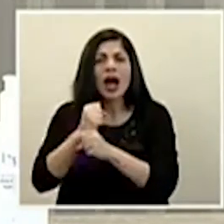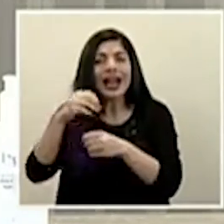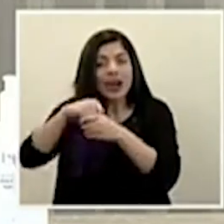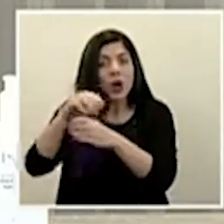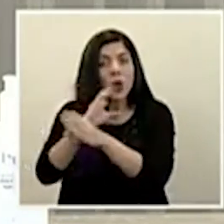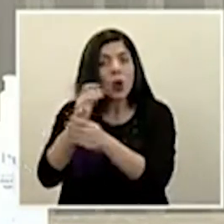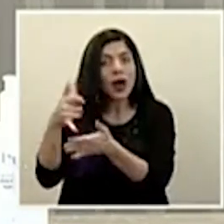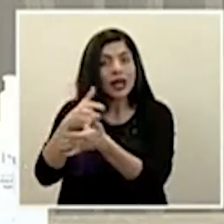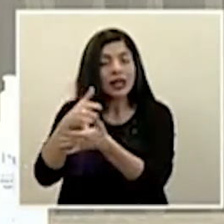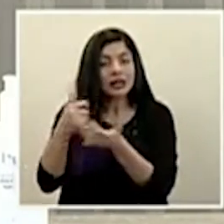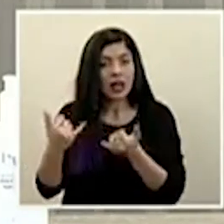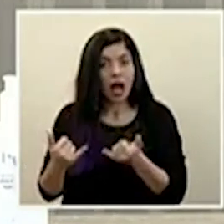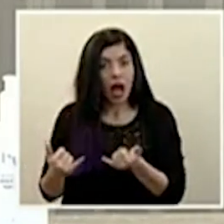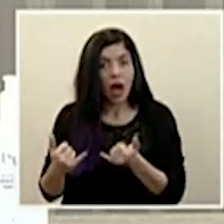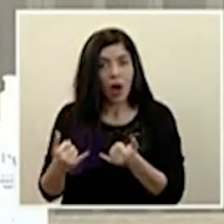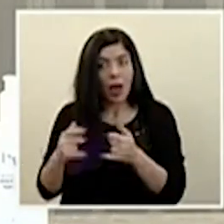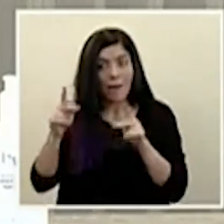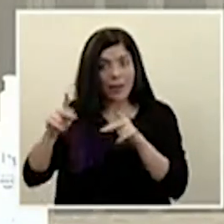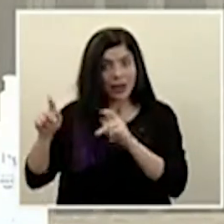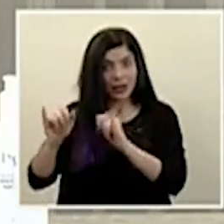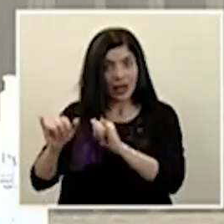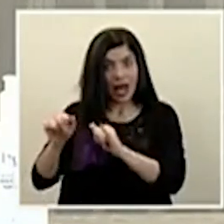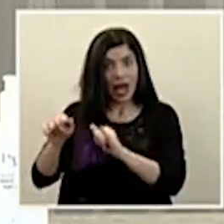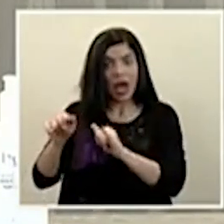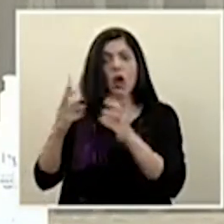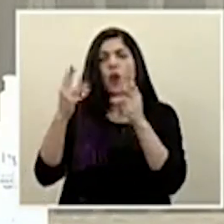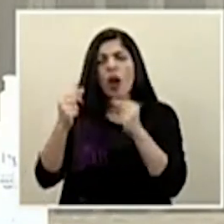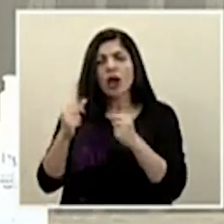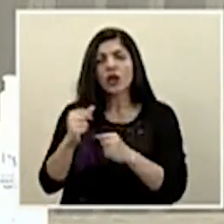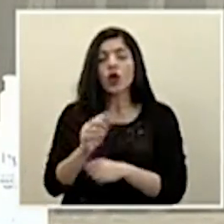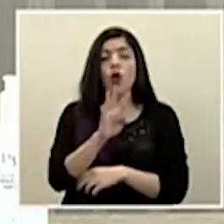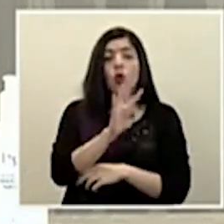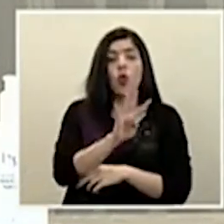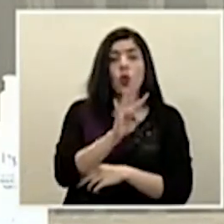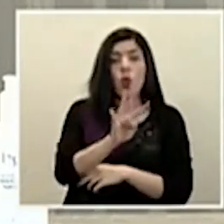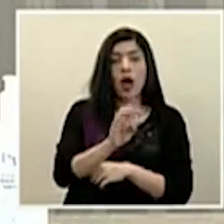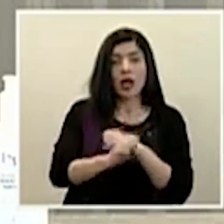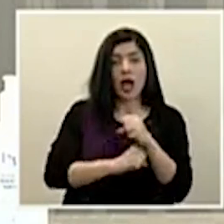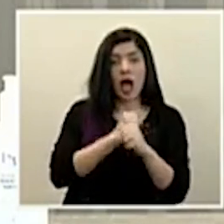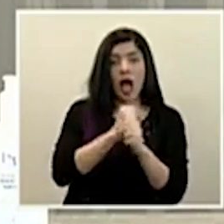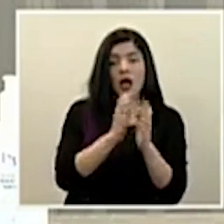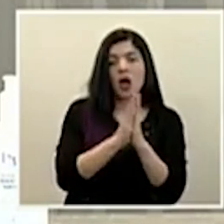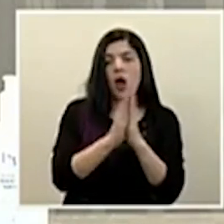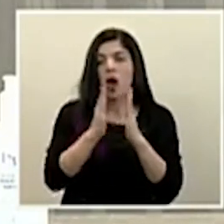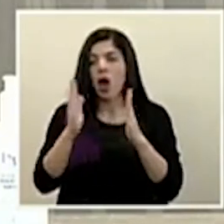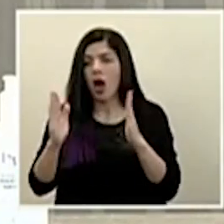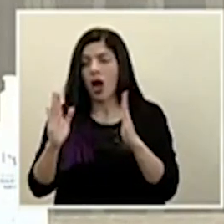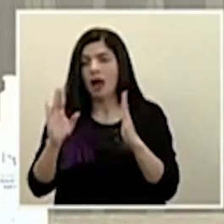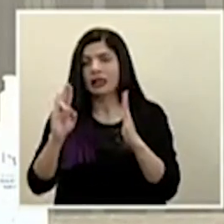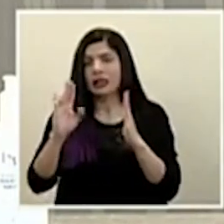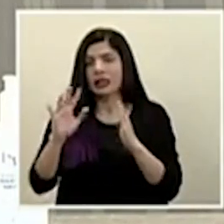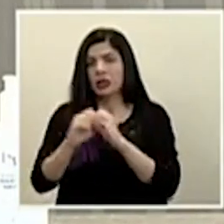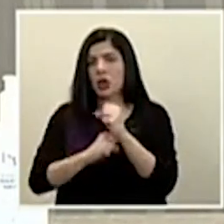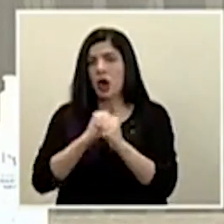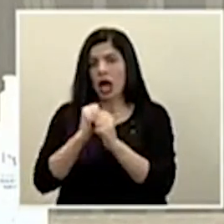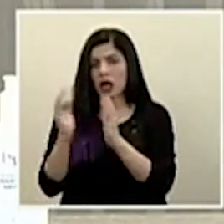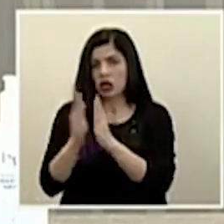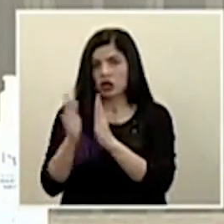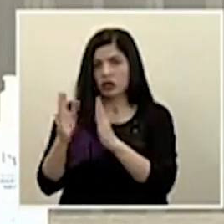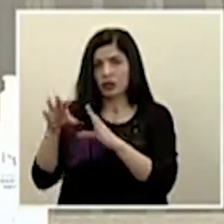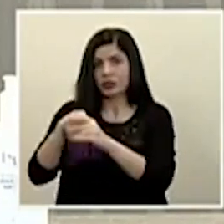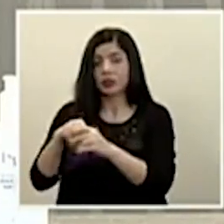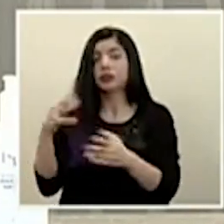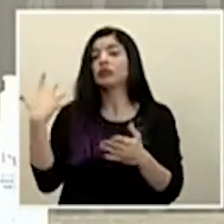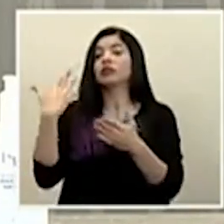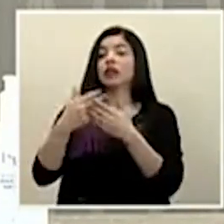registra actualmente de las personas que están en cuidados intensivos es desde los 44 hasta los 75 años. Hasta el